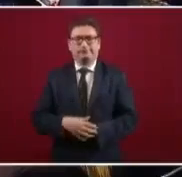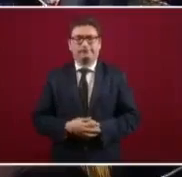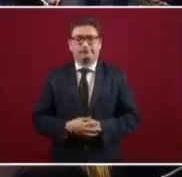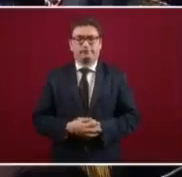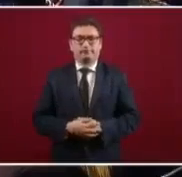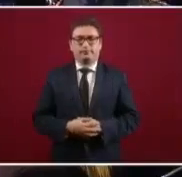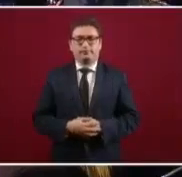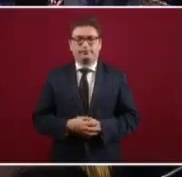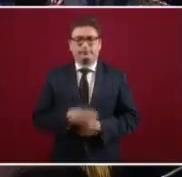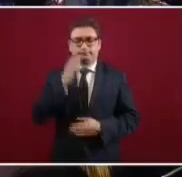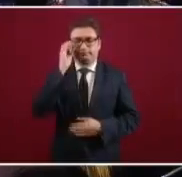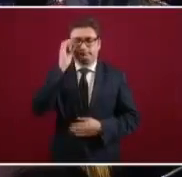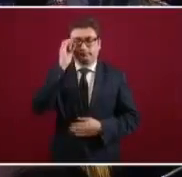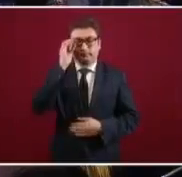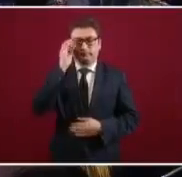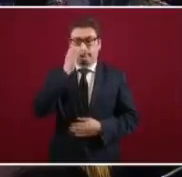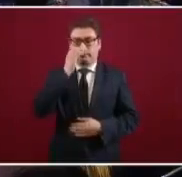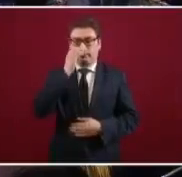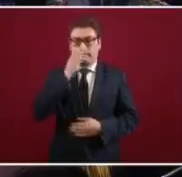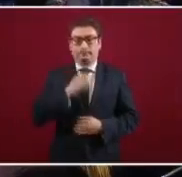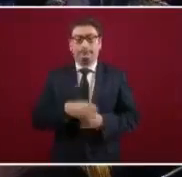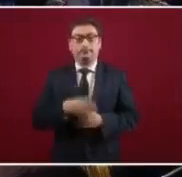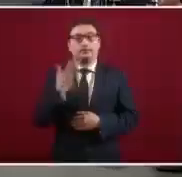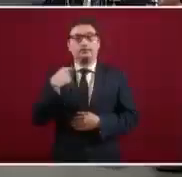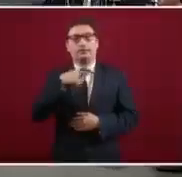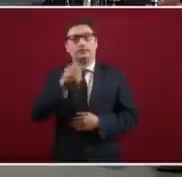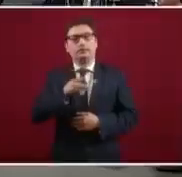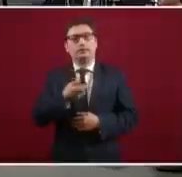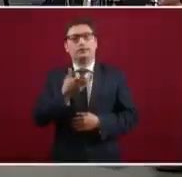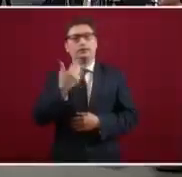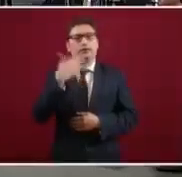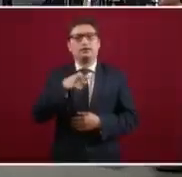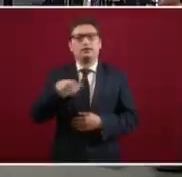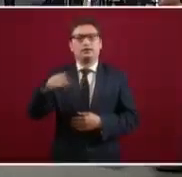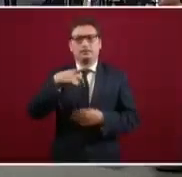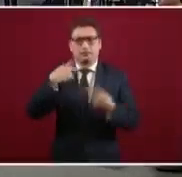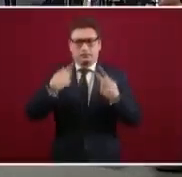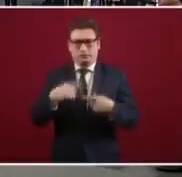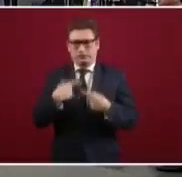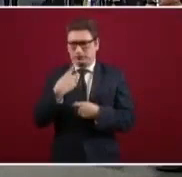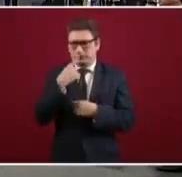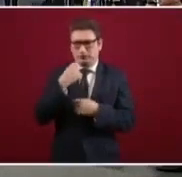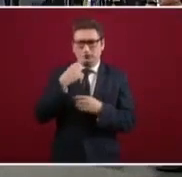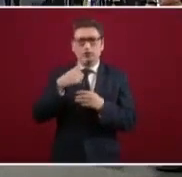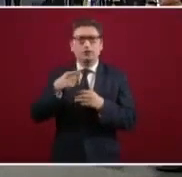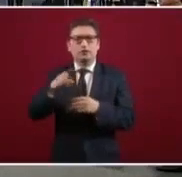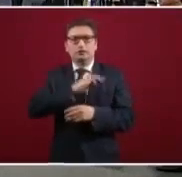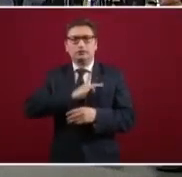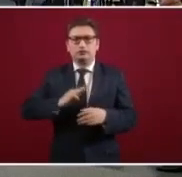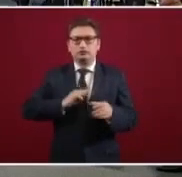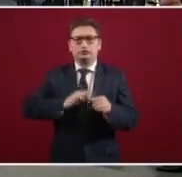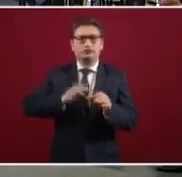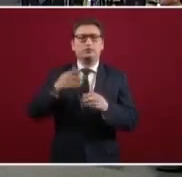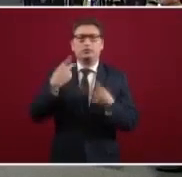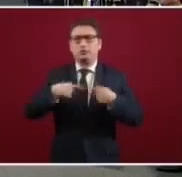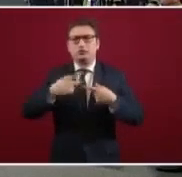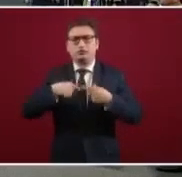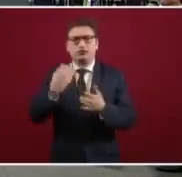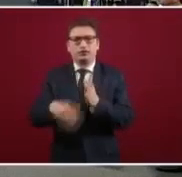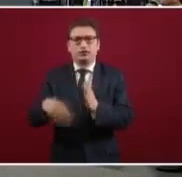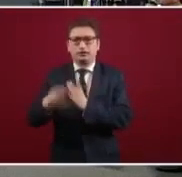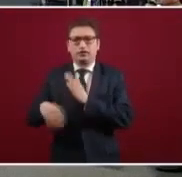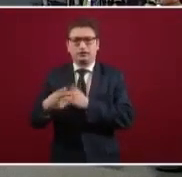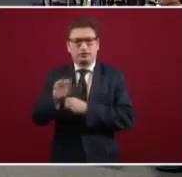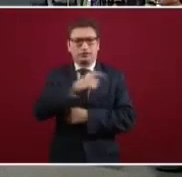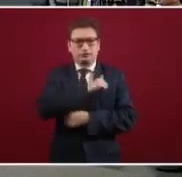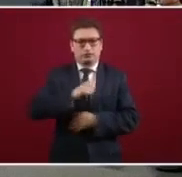en particular se manifestó en su momento que había un déficit muy fuerte de personal de las policías municipales esta es la parte donde los alcaldes incluso